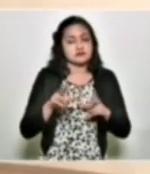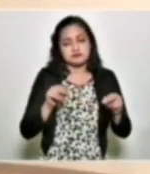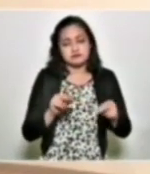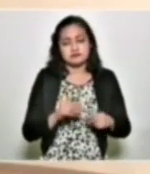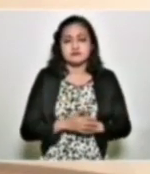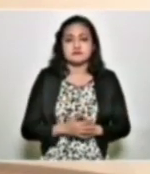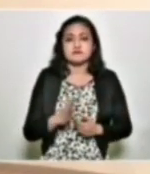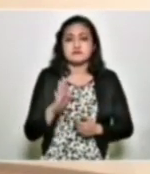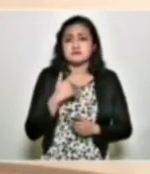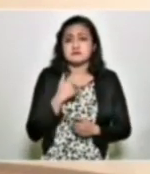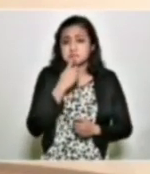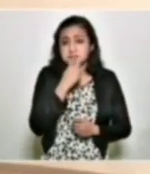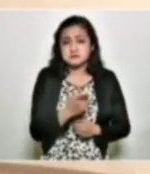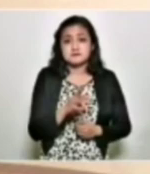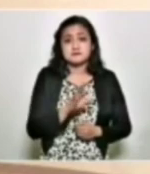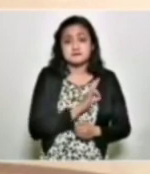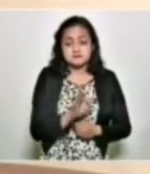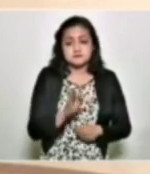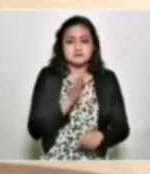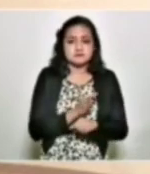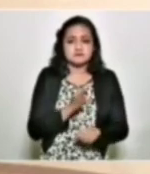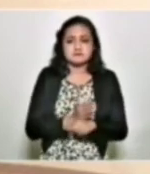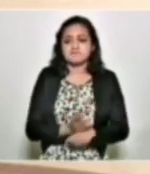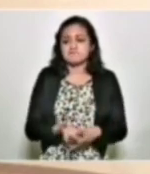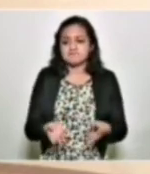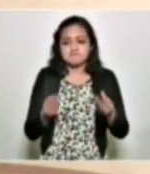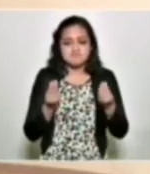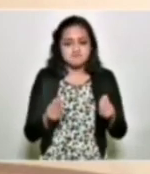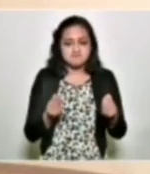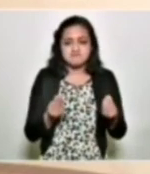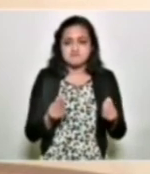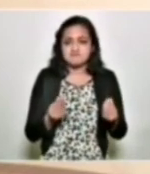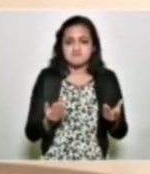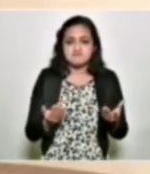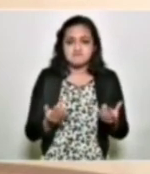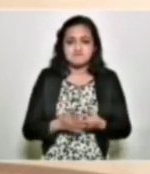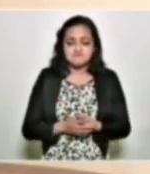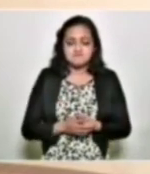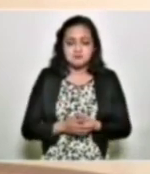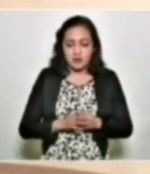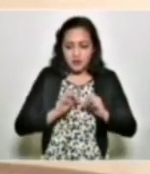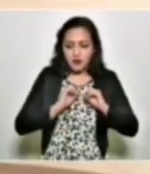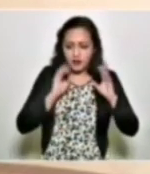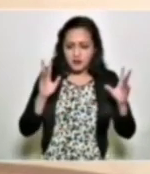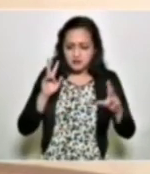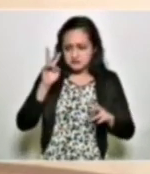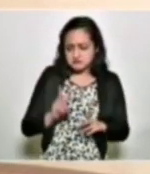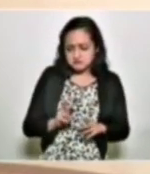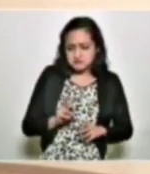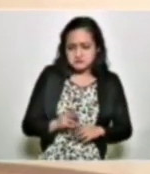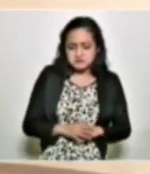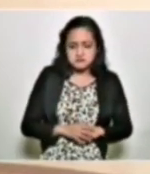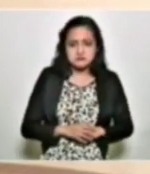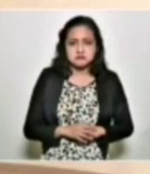quiero decirles que puedo decirlo con mucha con mucha claridad